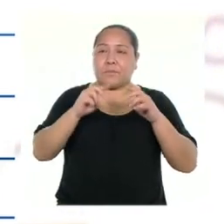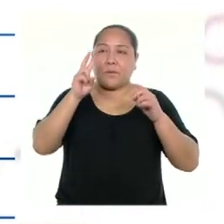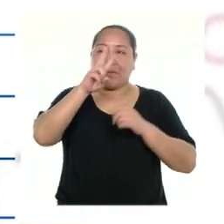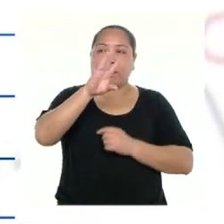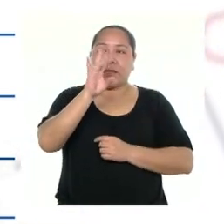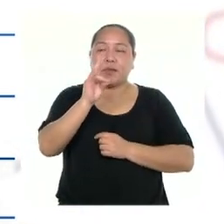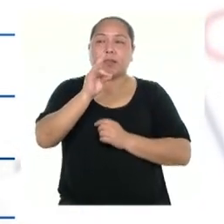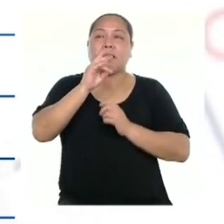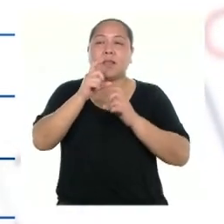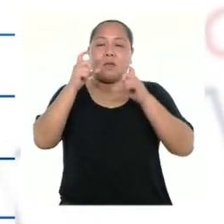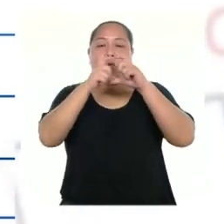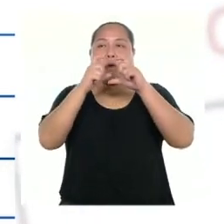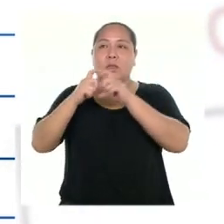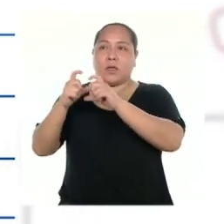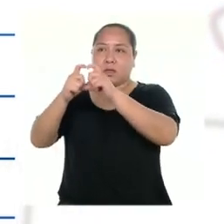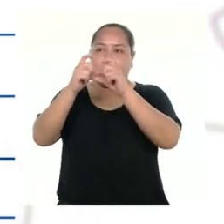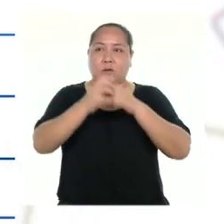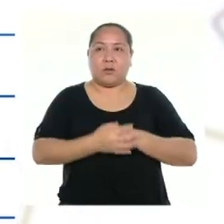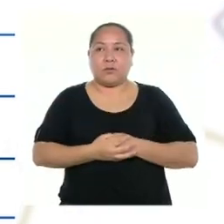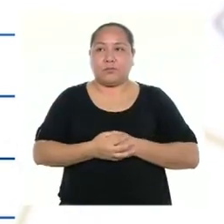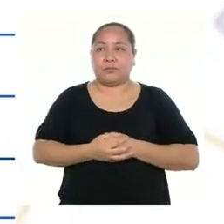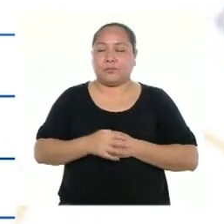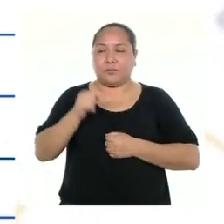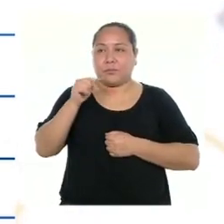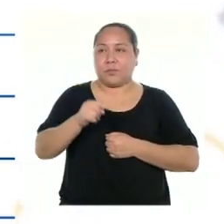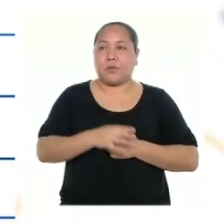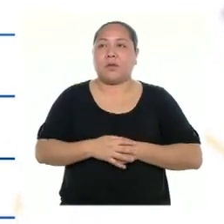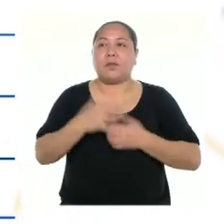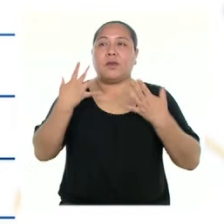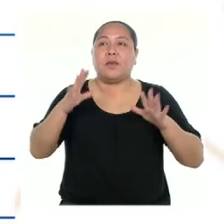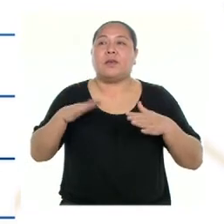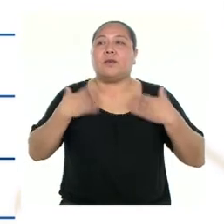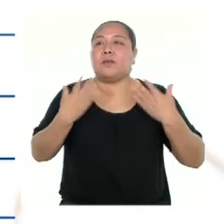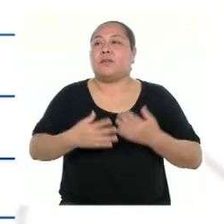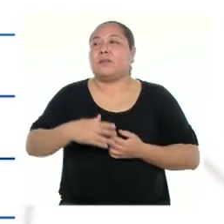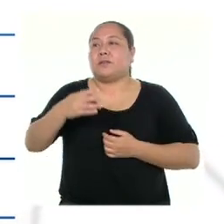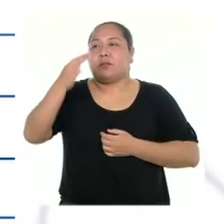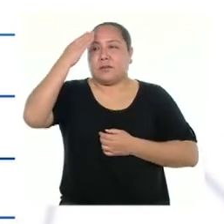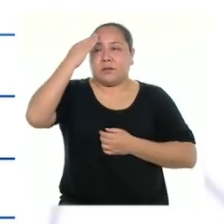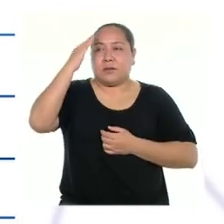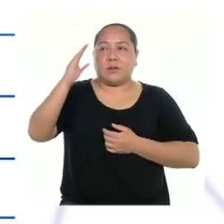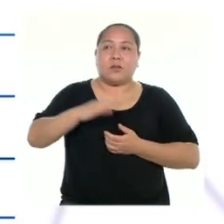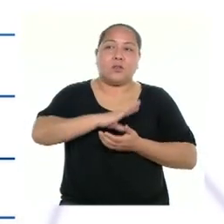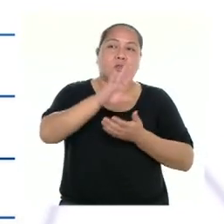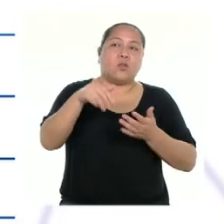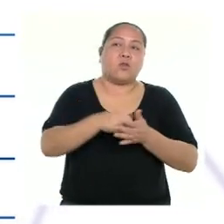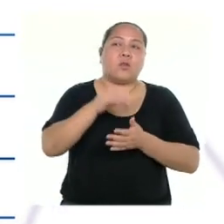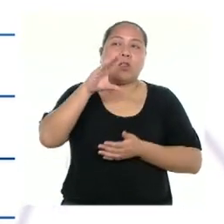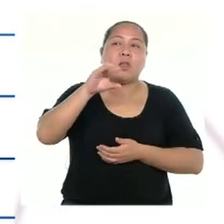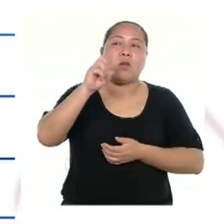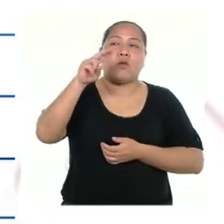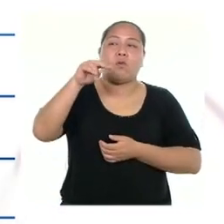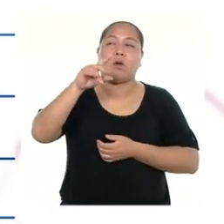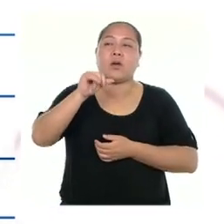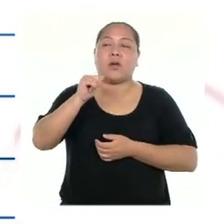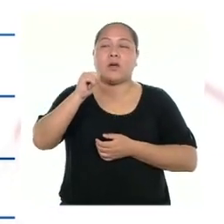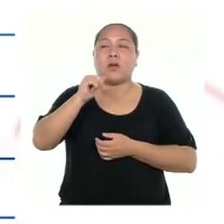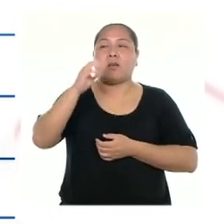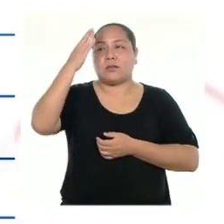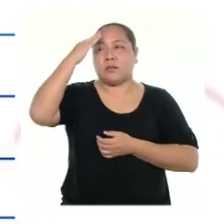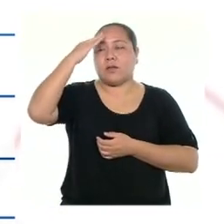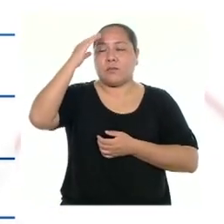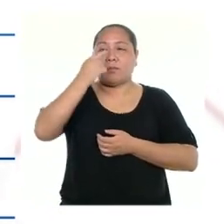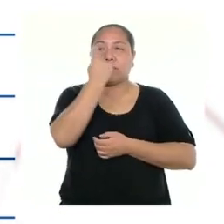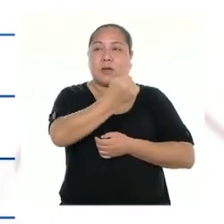27 cuadraditos o unidades cuadradas. De allí ya podemos calcular el área de toda la cuenca, pues sabemos que cada cuadradito